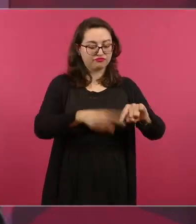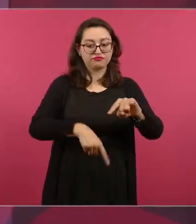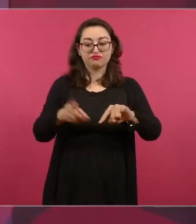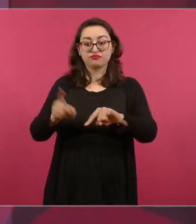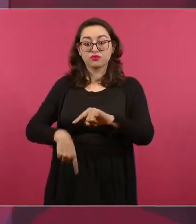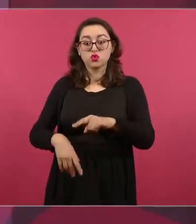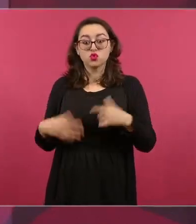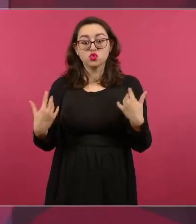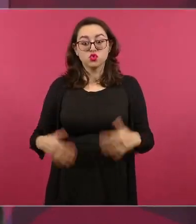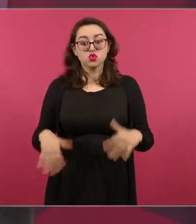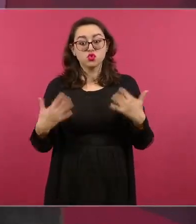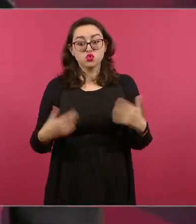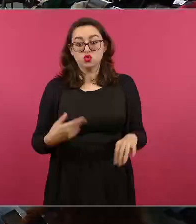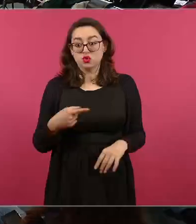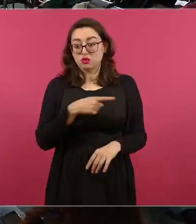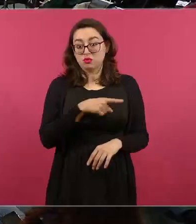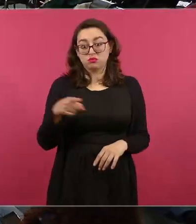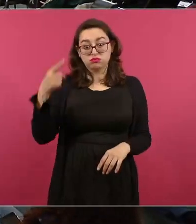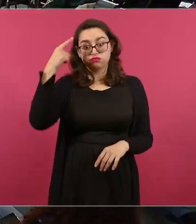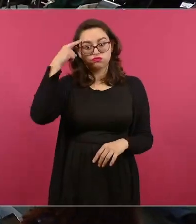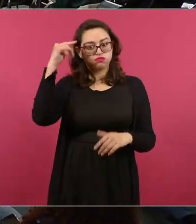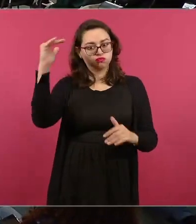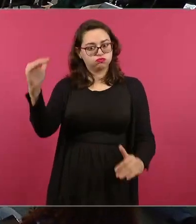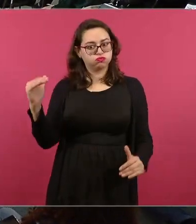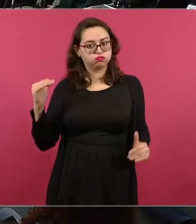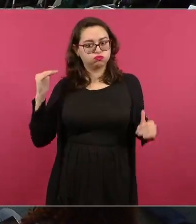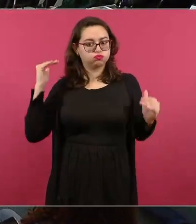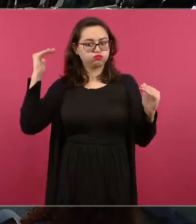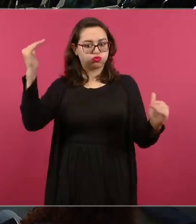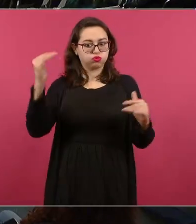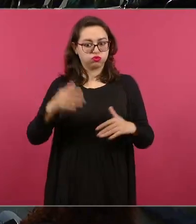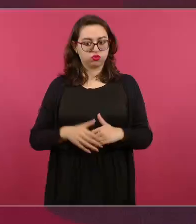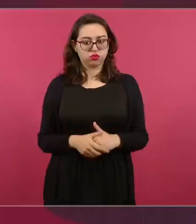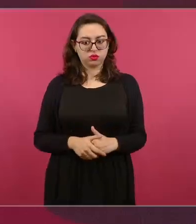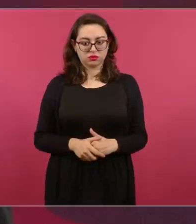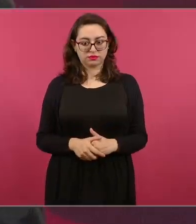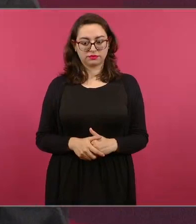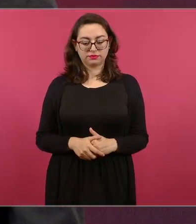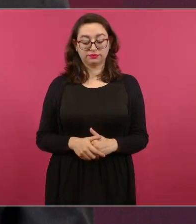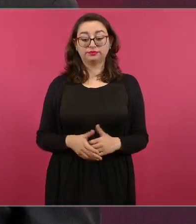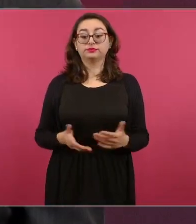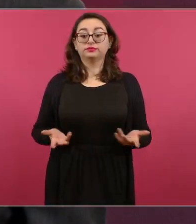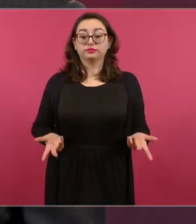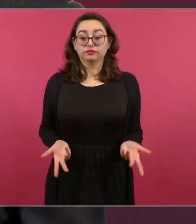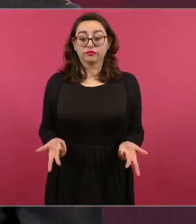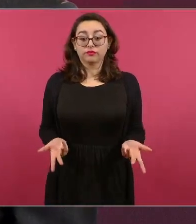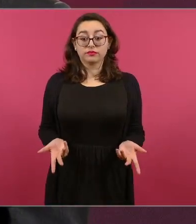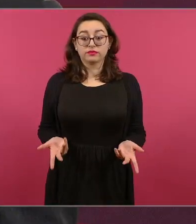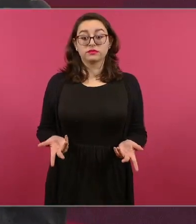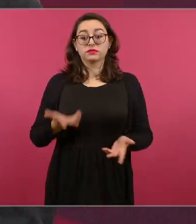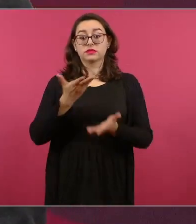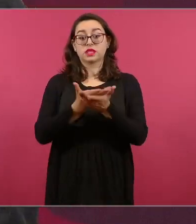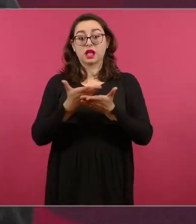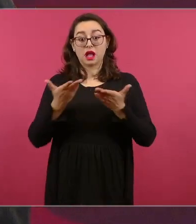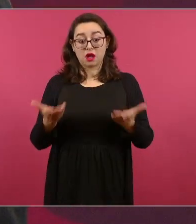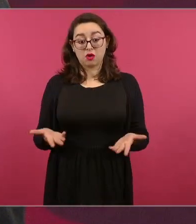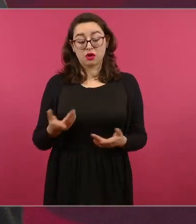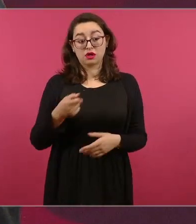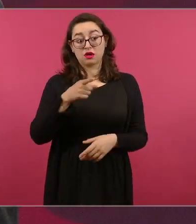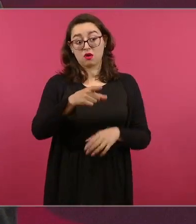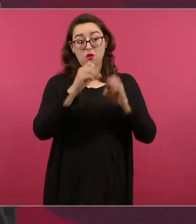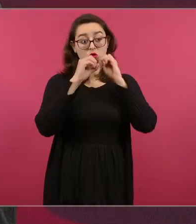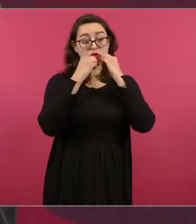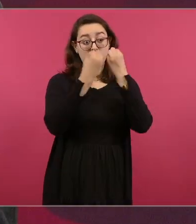muy avanzados. Entonces, tenemos con ellos, con estas organizaciones, esas